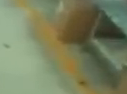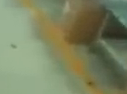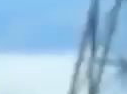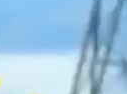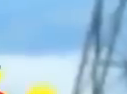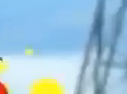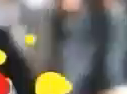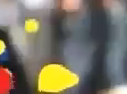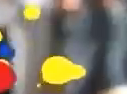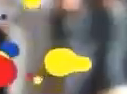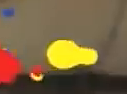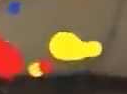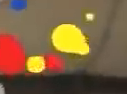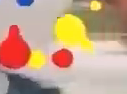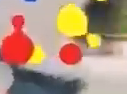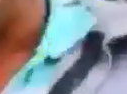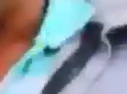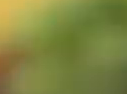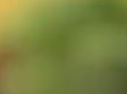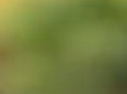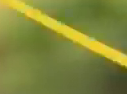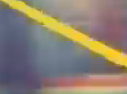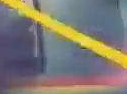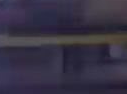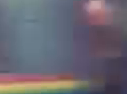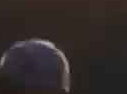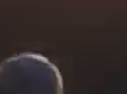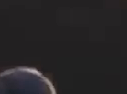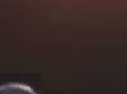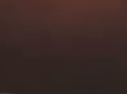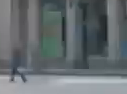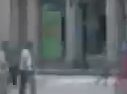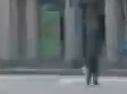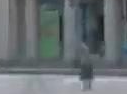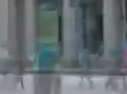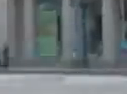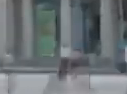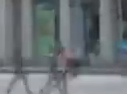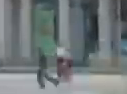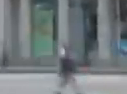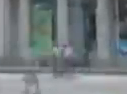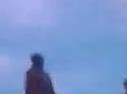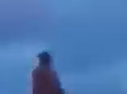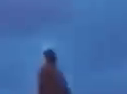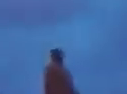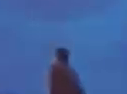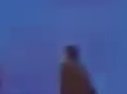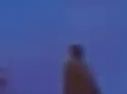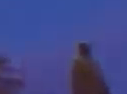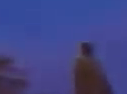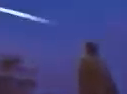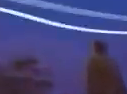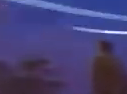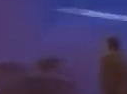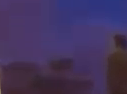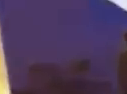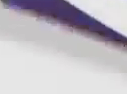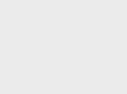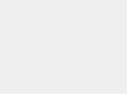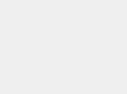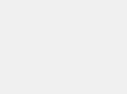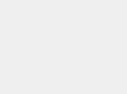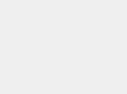Bienvenidos y bienvenidas. A continuación, una transmisión conjunta de radio y televisión por su derecho a